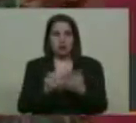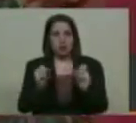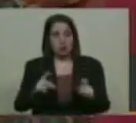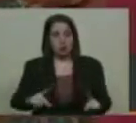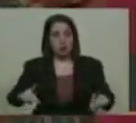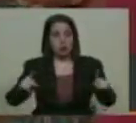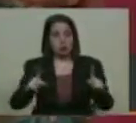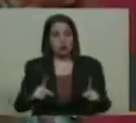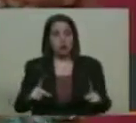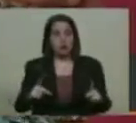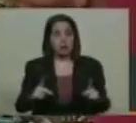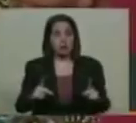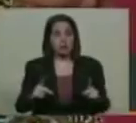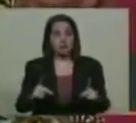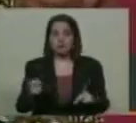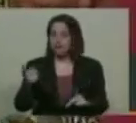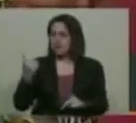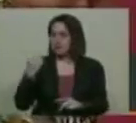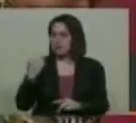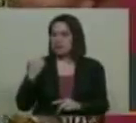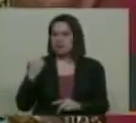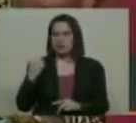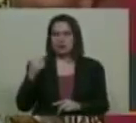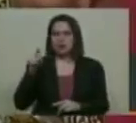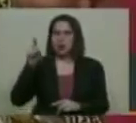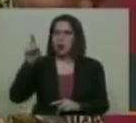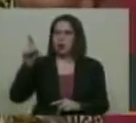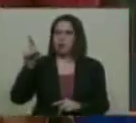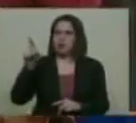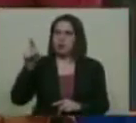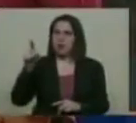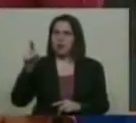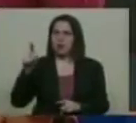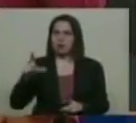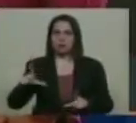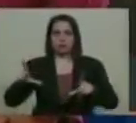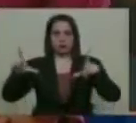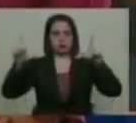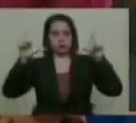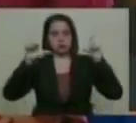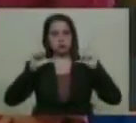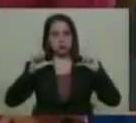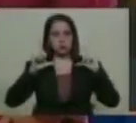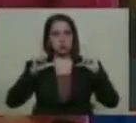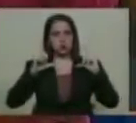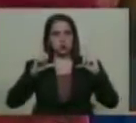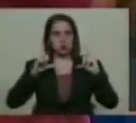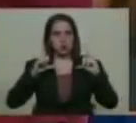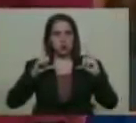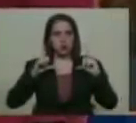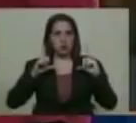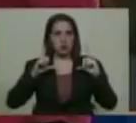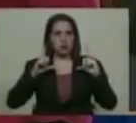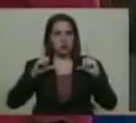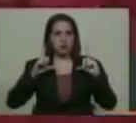oportunidad. Ayer usted me condecoró con la